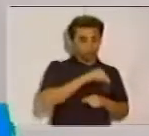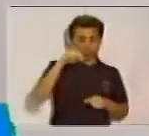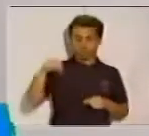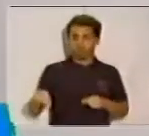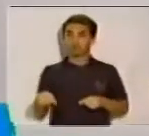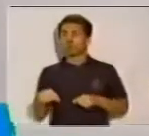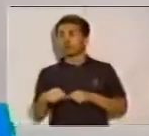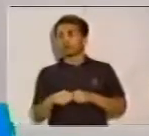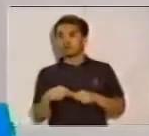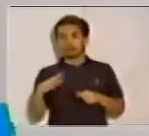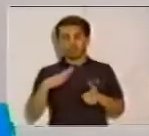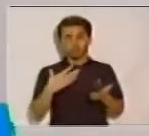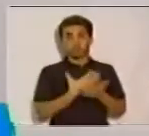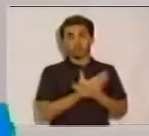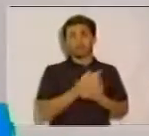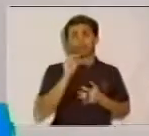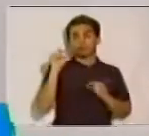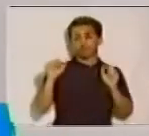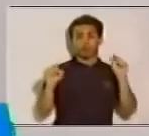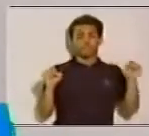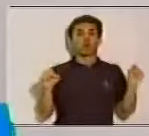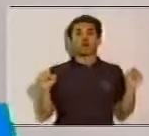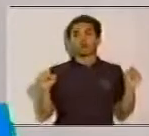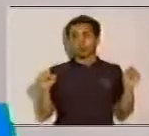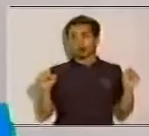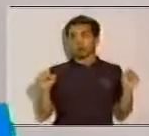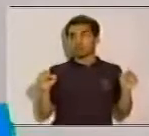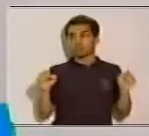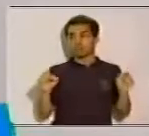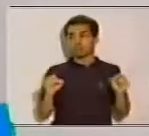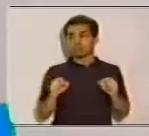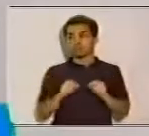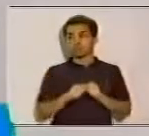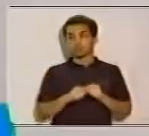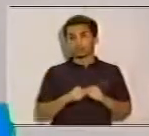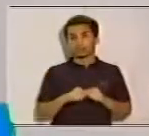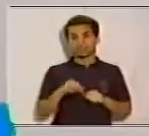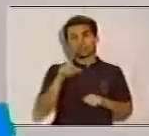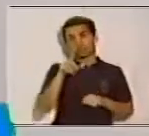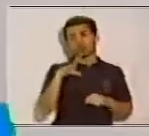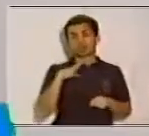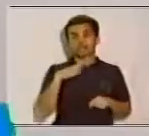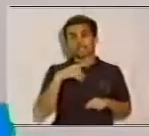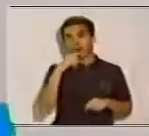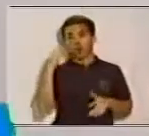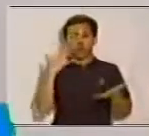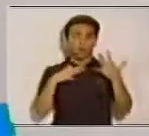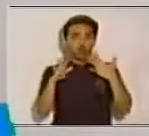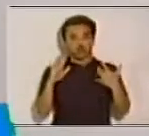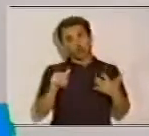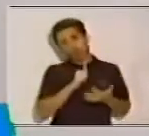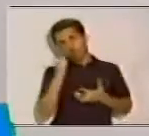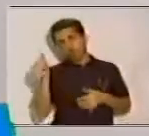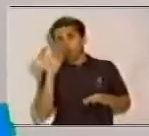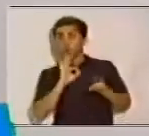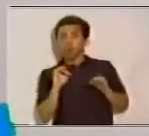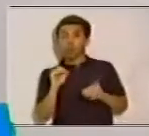miren. Con otro color o con un marcador un poquito más grueso. Ya llevo dos.